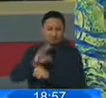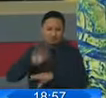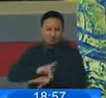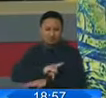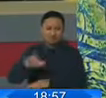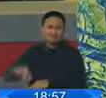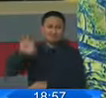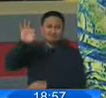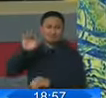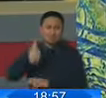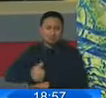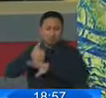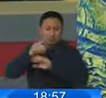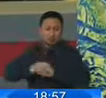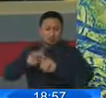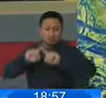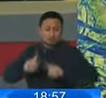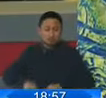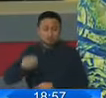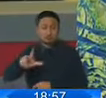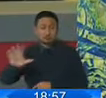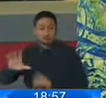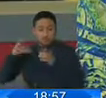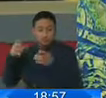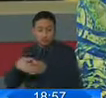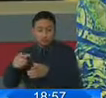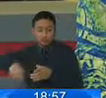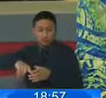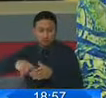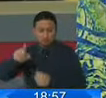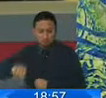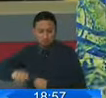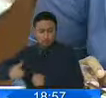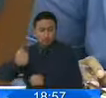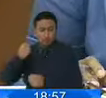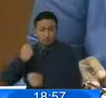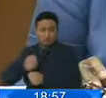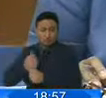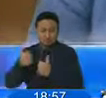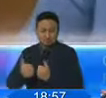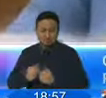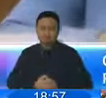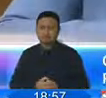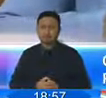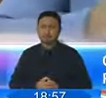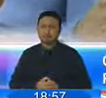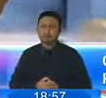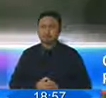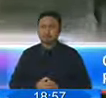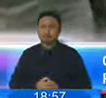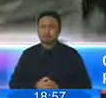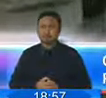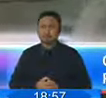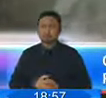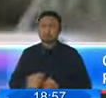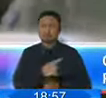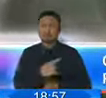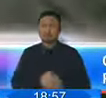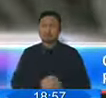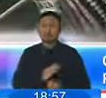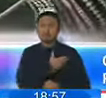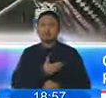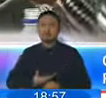autoridades, mientras que el oficialismo defendió el trabajo del Consejo. En una exposición que duró cerca de una hora, la presidenta del